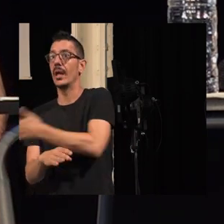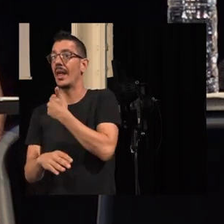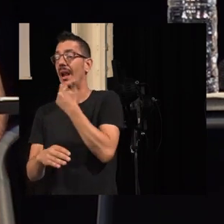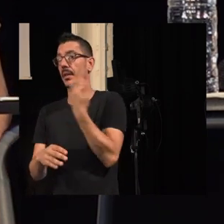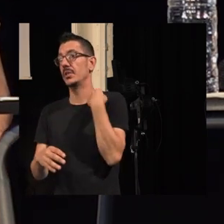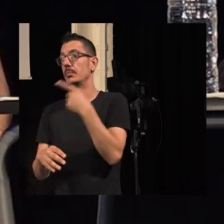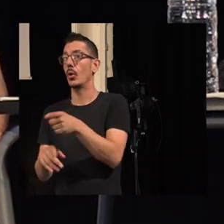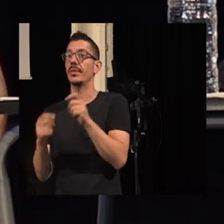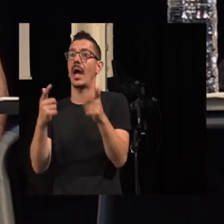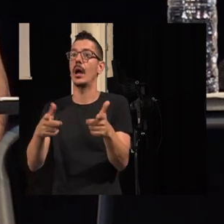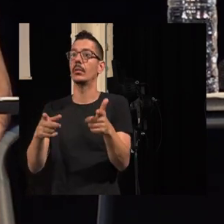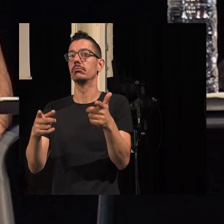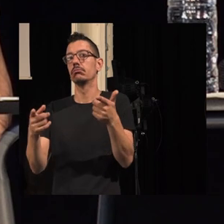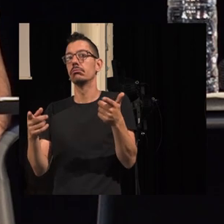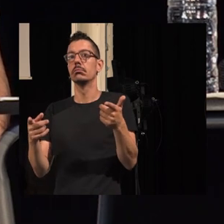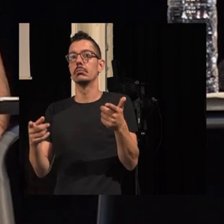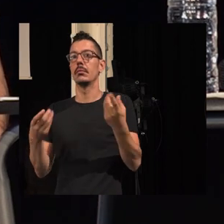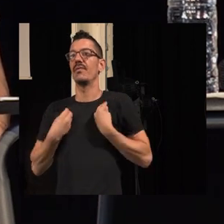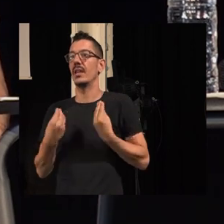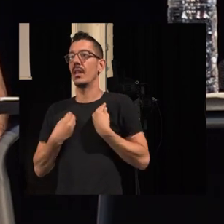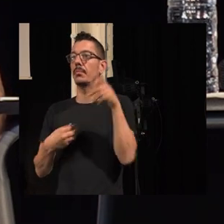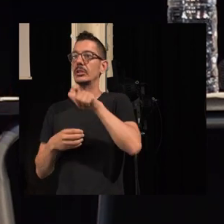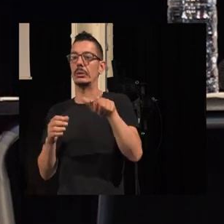personas en el inmediato. Venga.